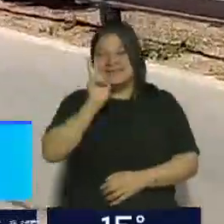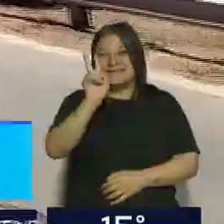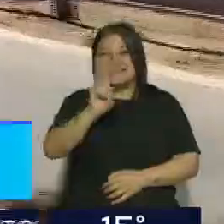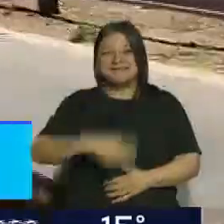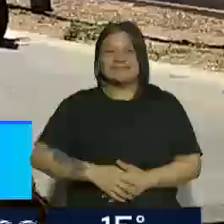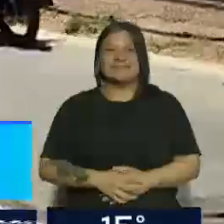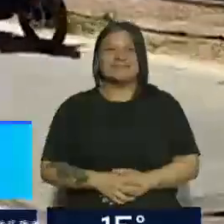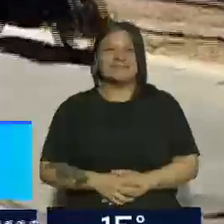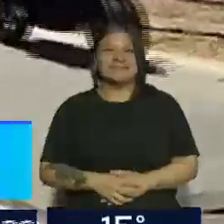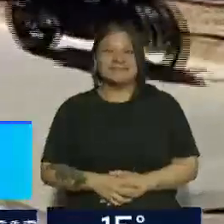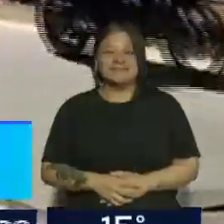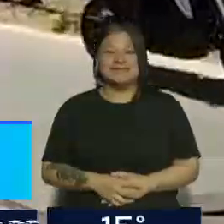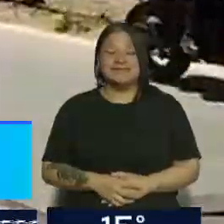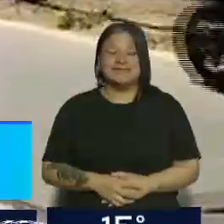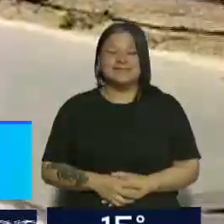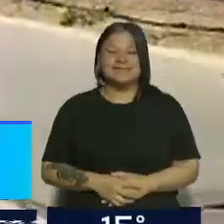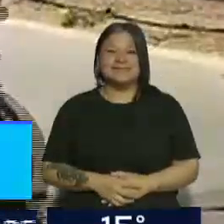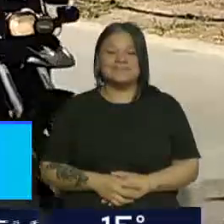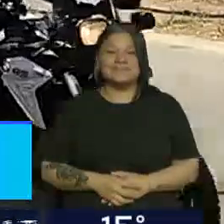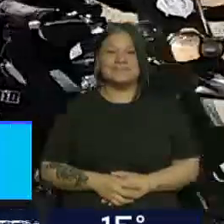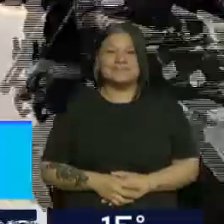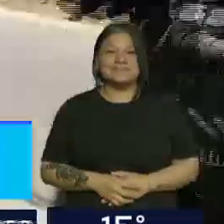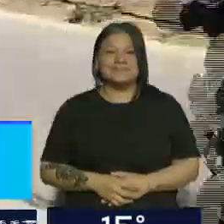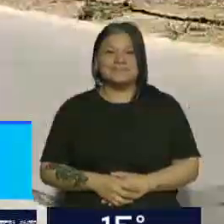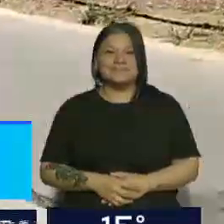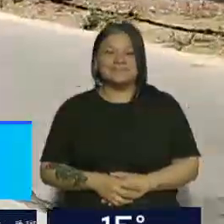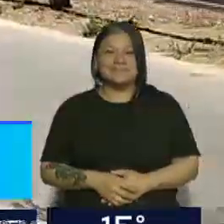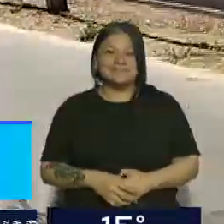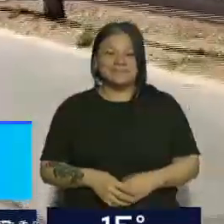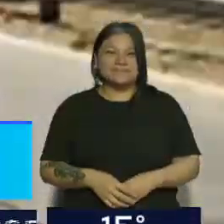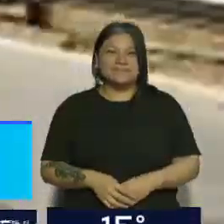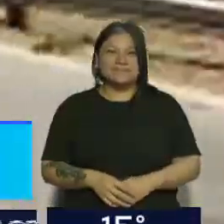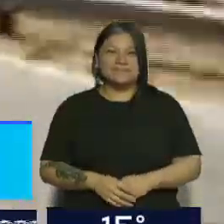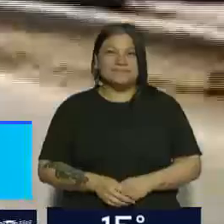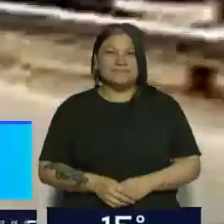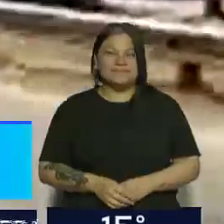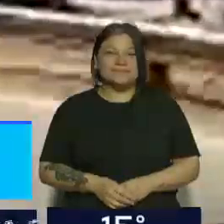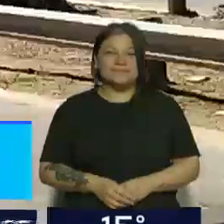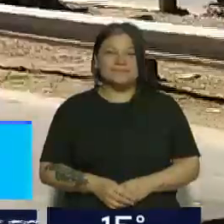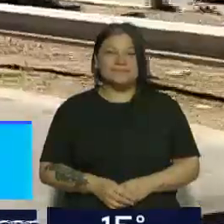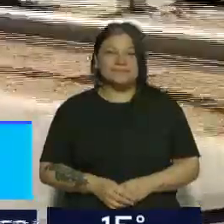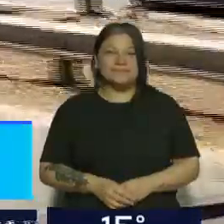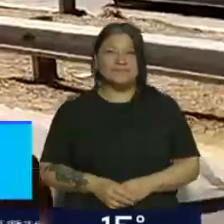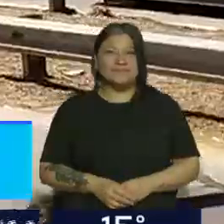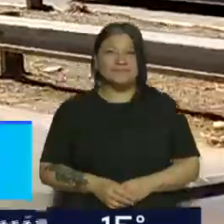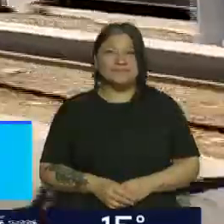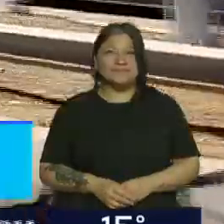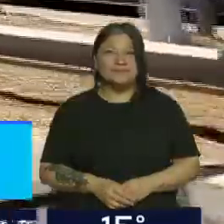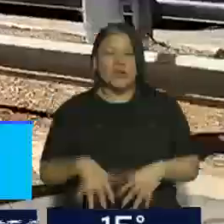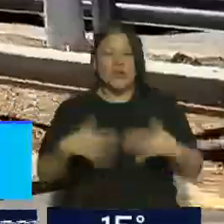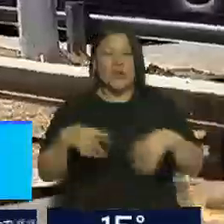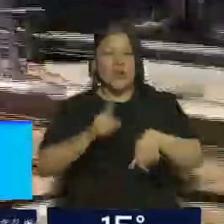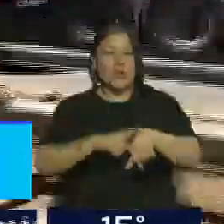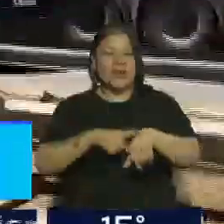ver, mirá la mano del policía, que les hace que se vayan para atrás. Bueno. Allí este momento, Chicho.